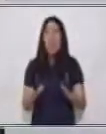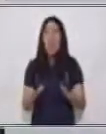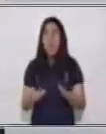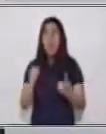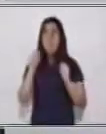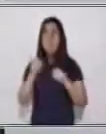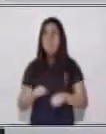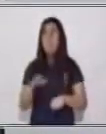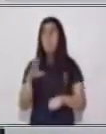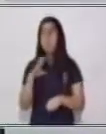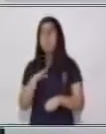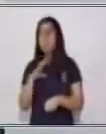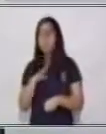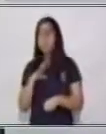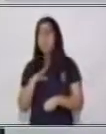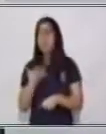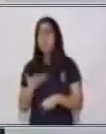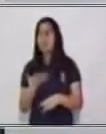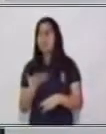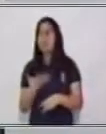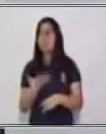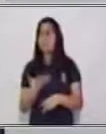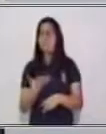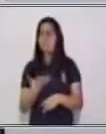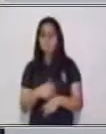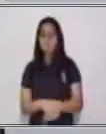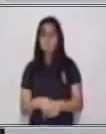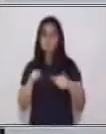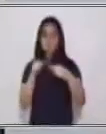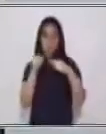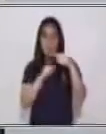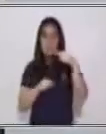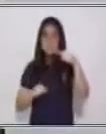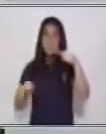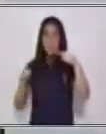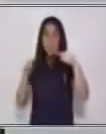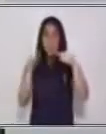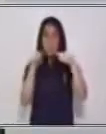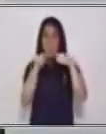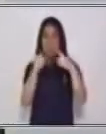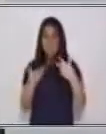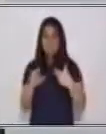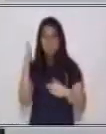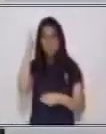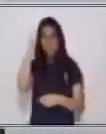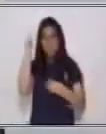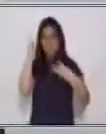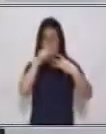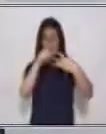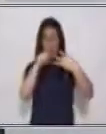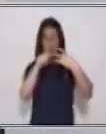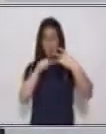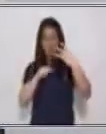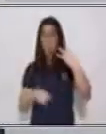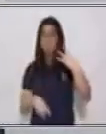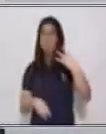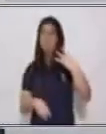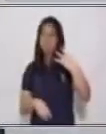Circunferencia. Entonces, con esto, catalogamos nuestras ecuaciones